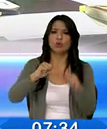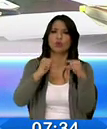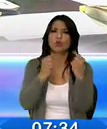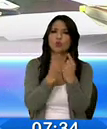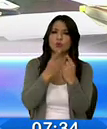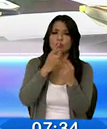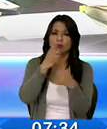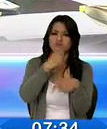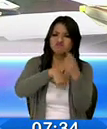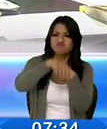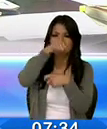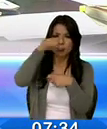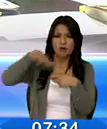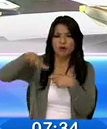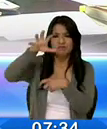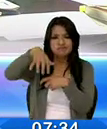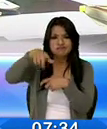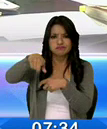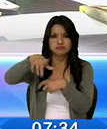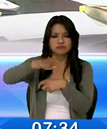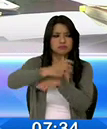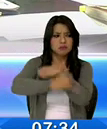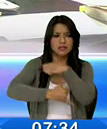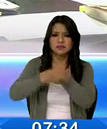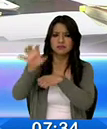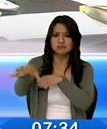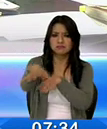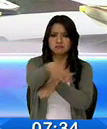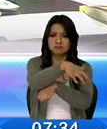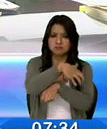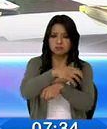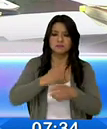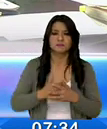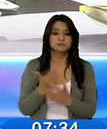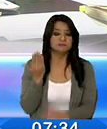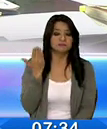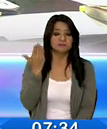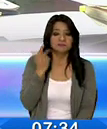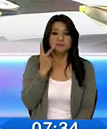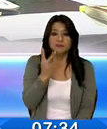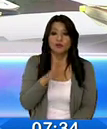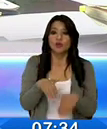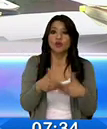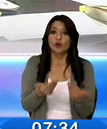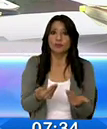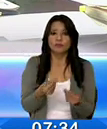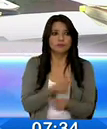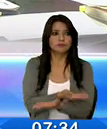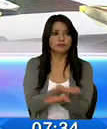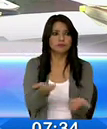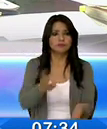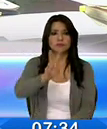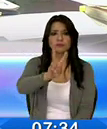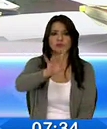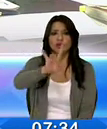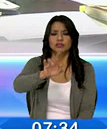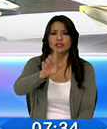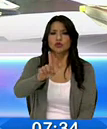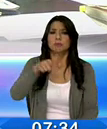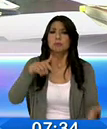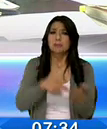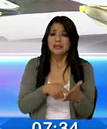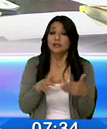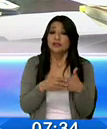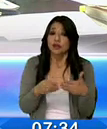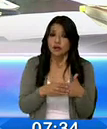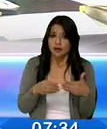gobiernos que se instalaron en estos países. Hace poco veíamos cómo salía a la luz pública 281 mil